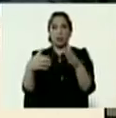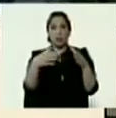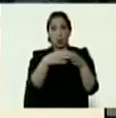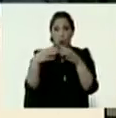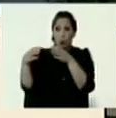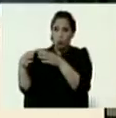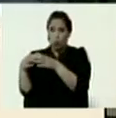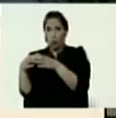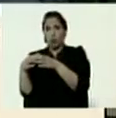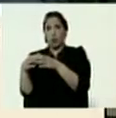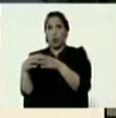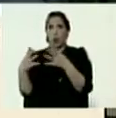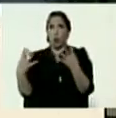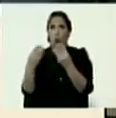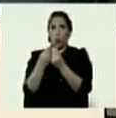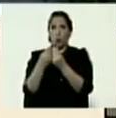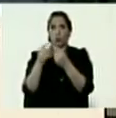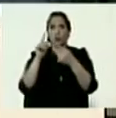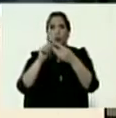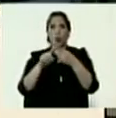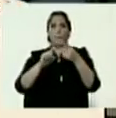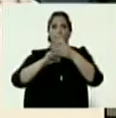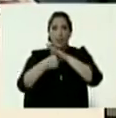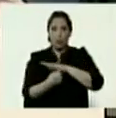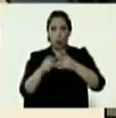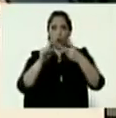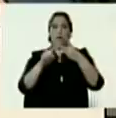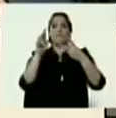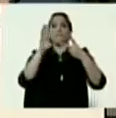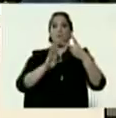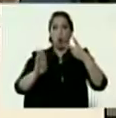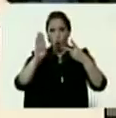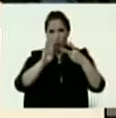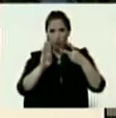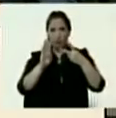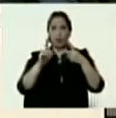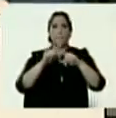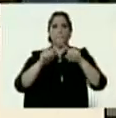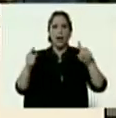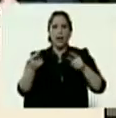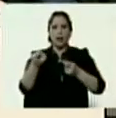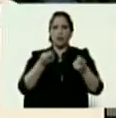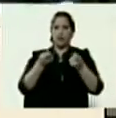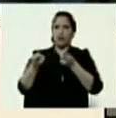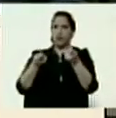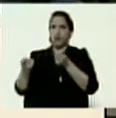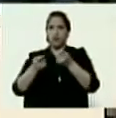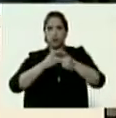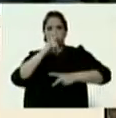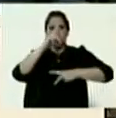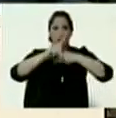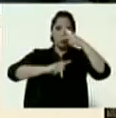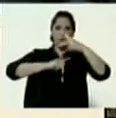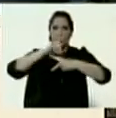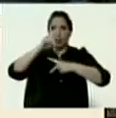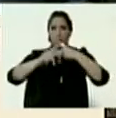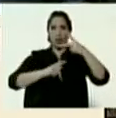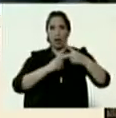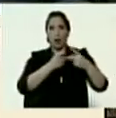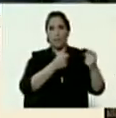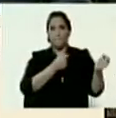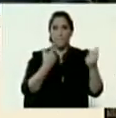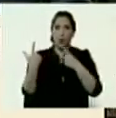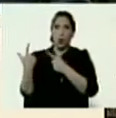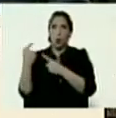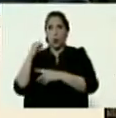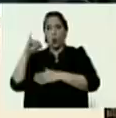reuniones con alias el menor y alias el brother para coordinar y planificar la extracción de